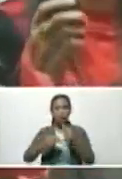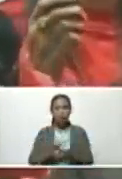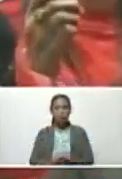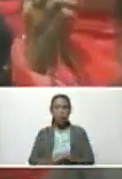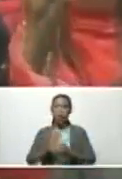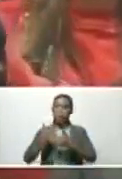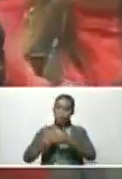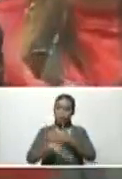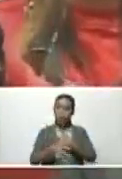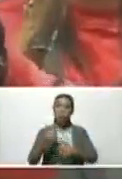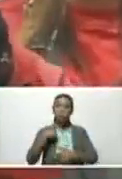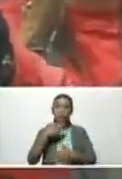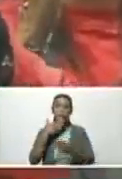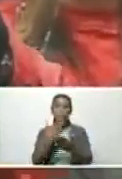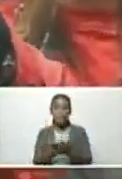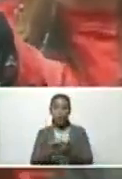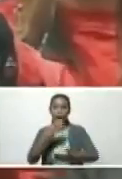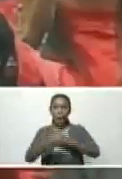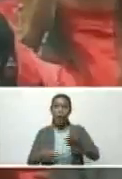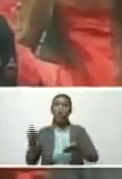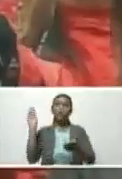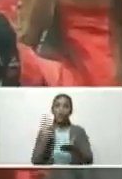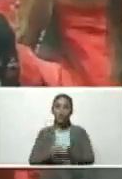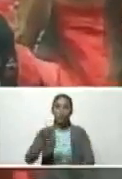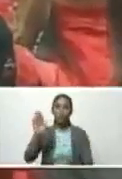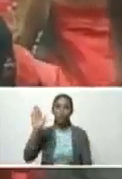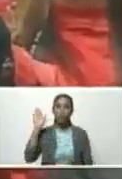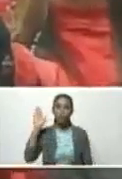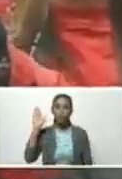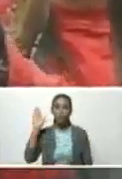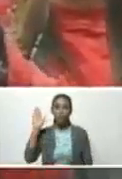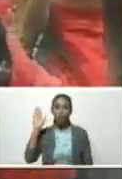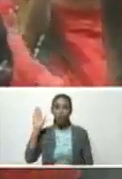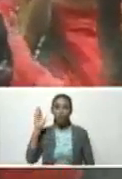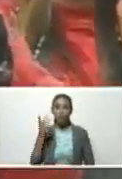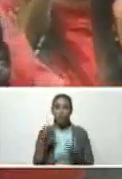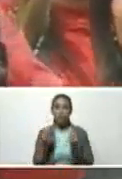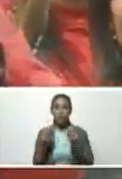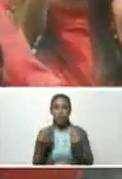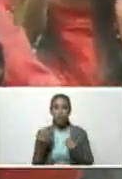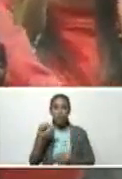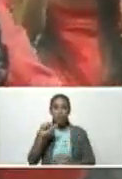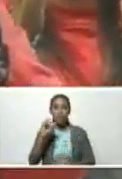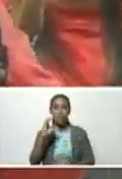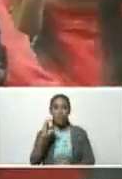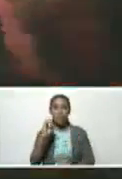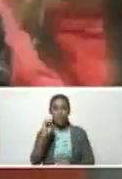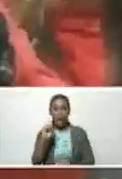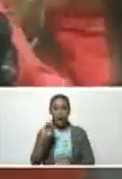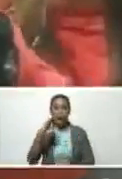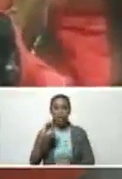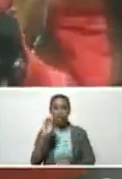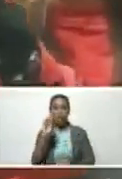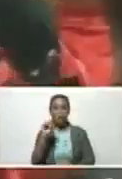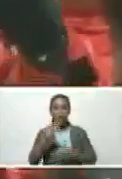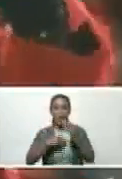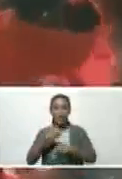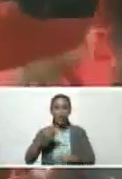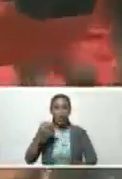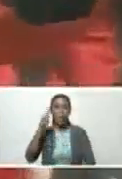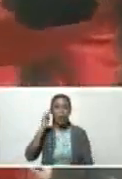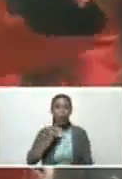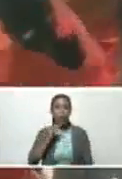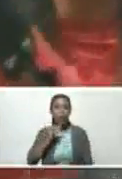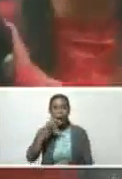Vamos, yo les pido que hagamos de nuevo el juramento del Monte Sacro, el que hizo Bolívar cuando tenía la